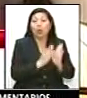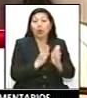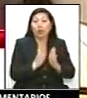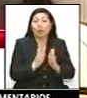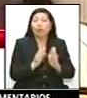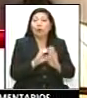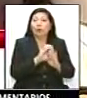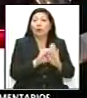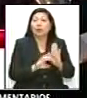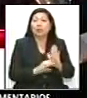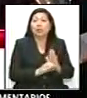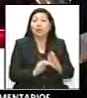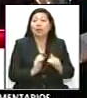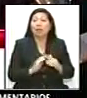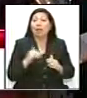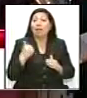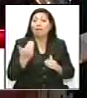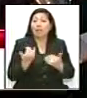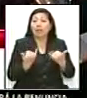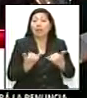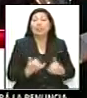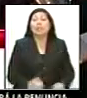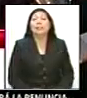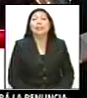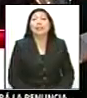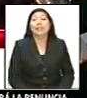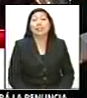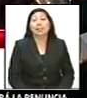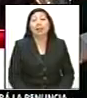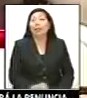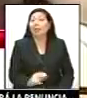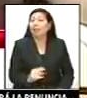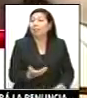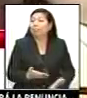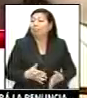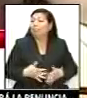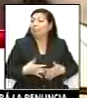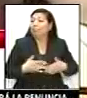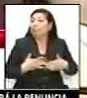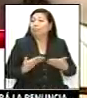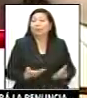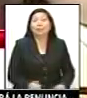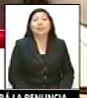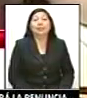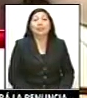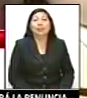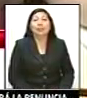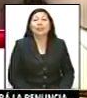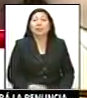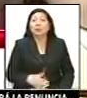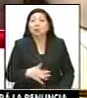constitucional. Fuera de esas circunstancias, no cabe la posibilidad de que